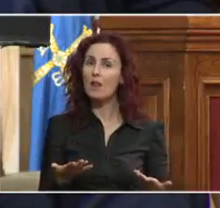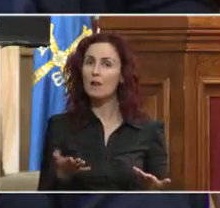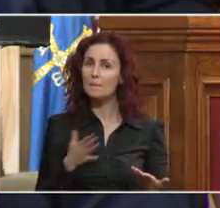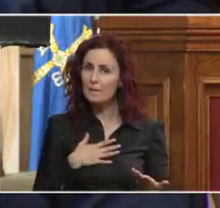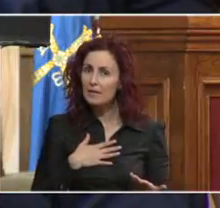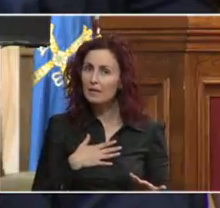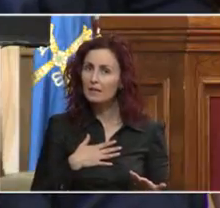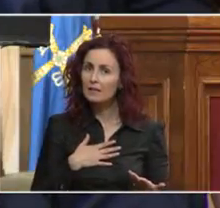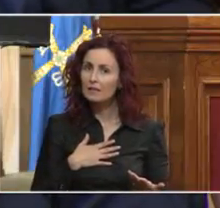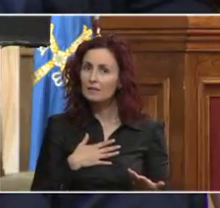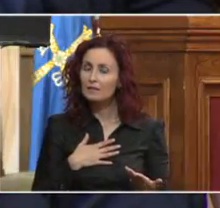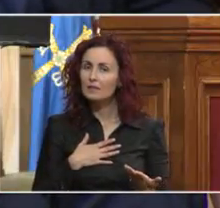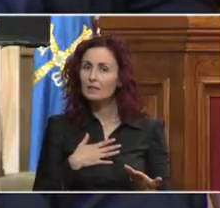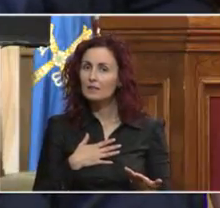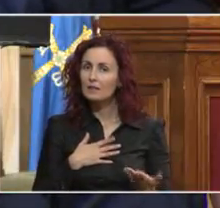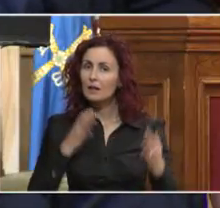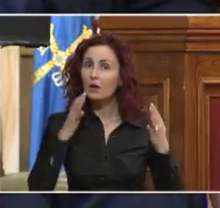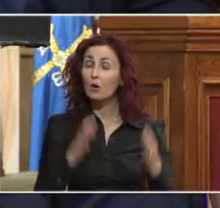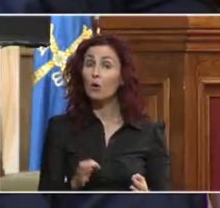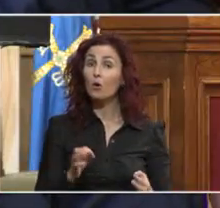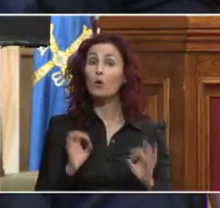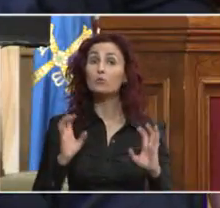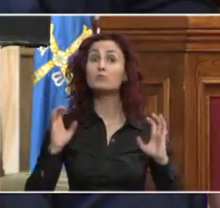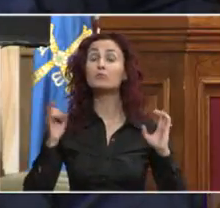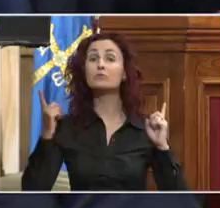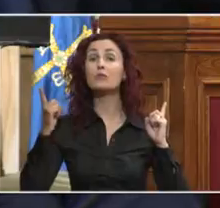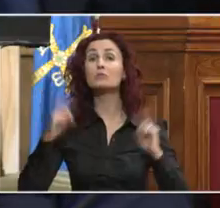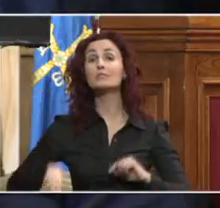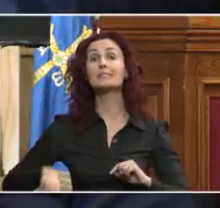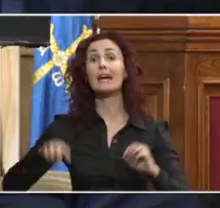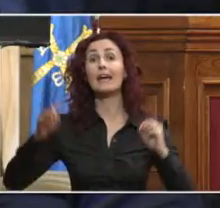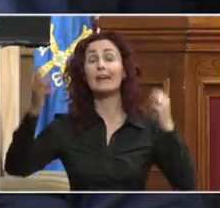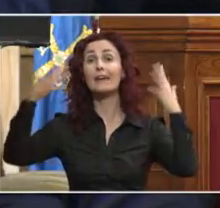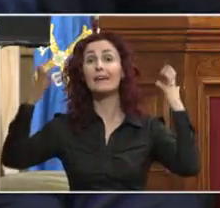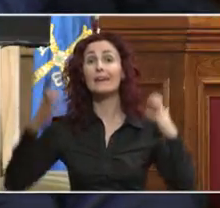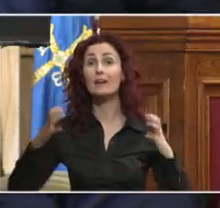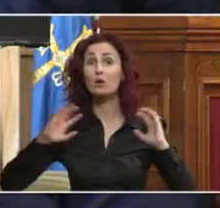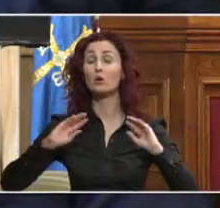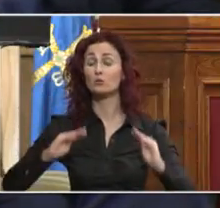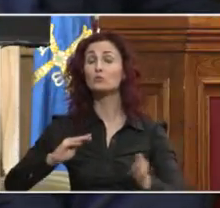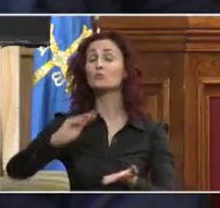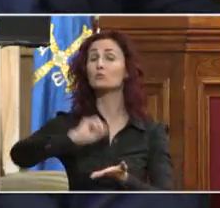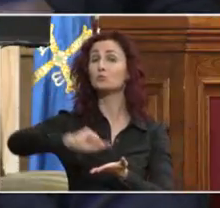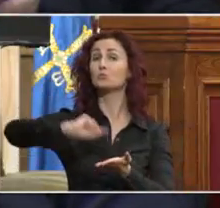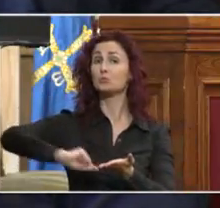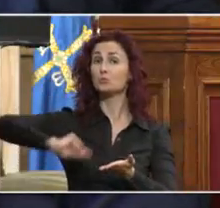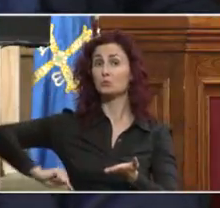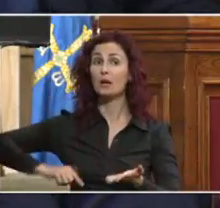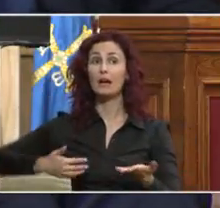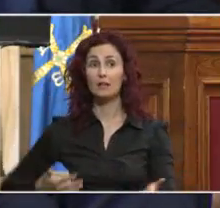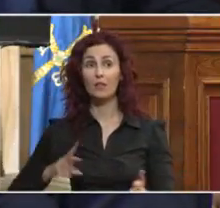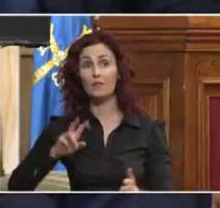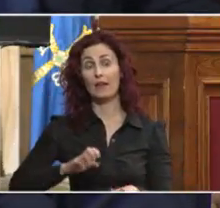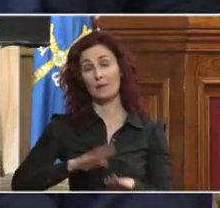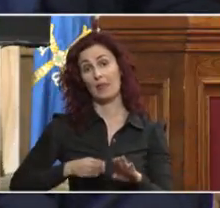escribir hasta Mozart, digamos, hasta Schubert, podía escribir casi al correr de la pluma, digamos, lo cual me sirvió para entrar